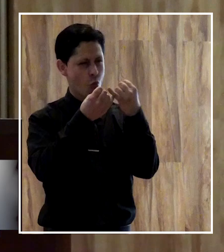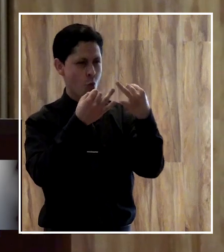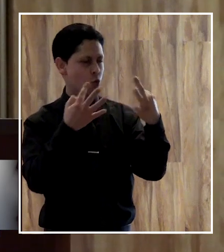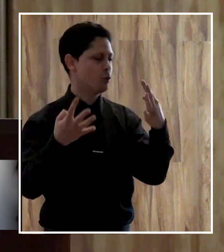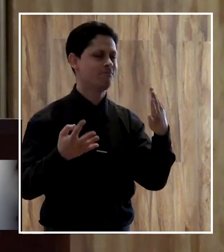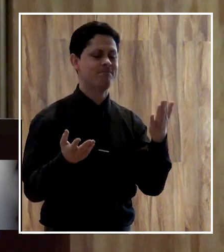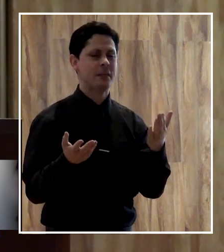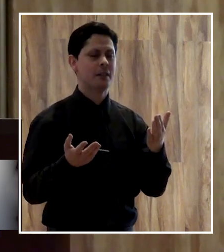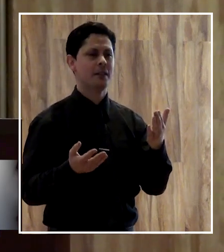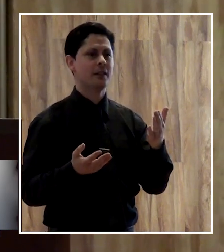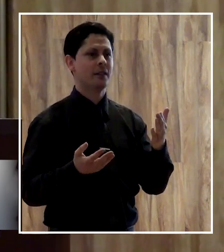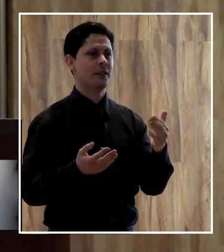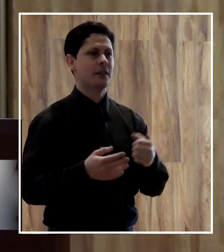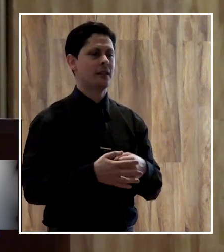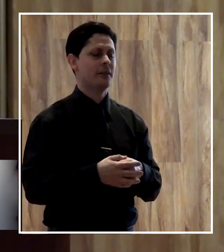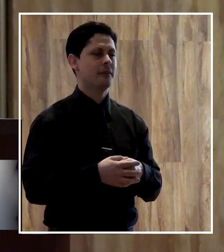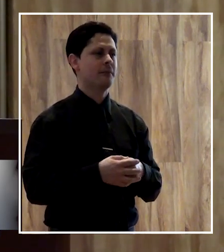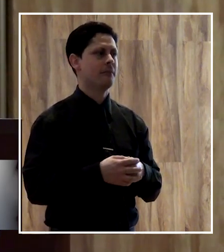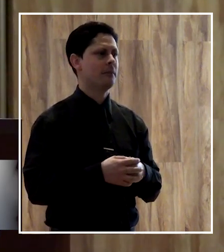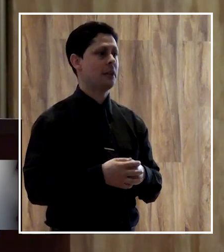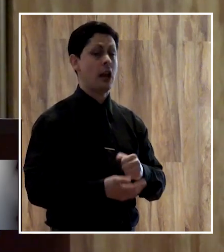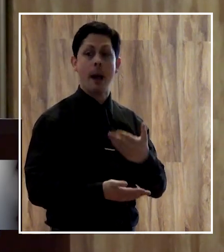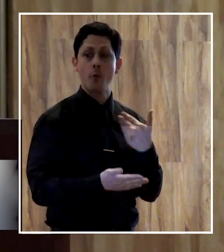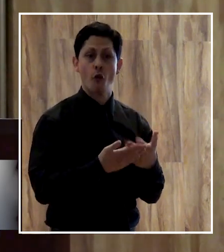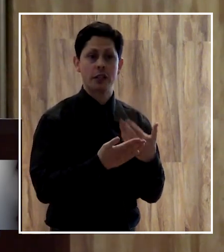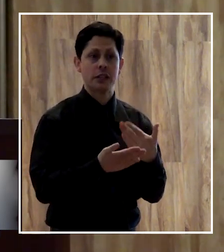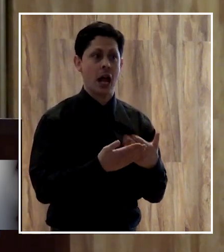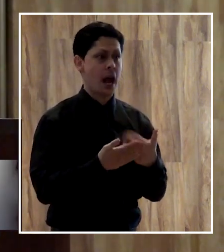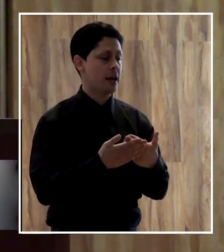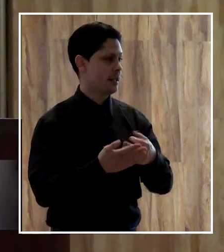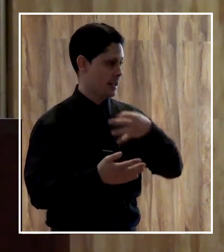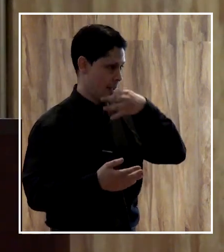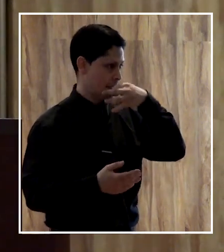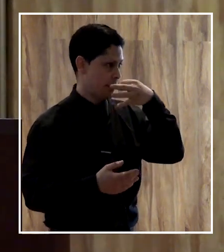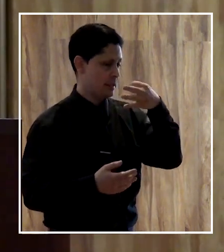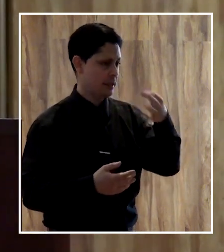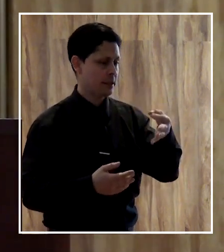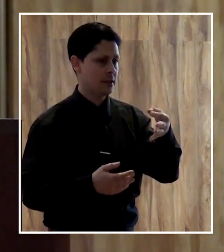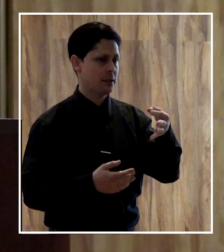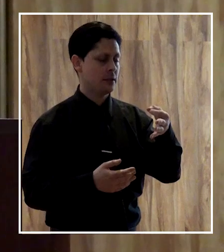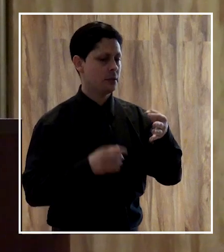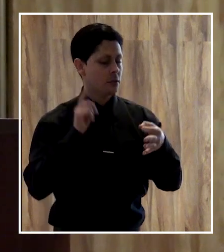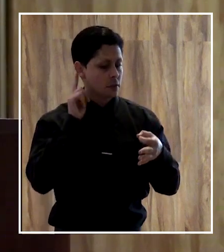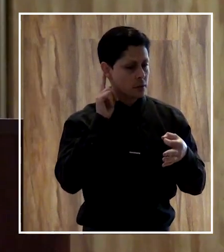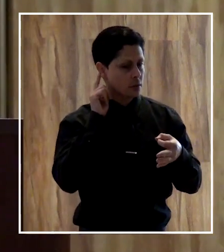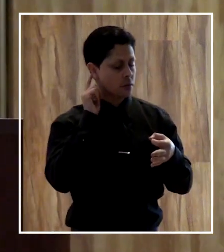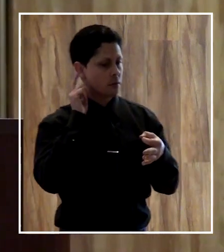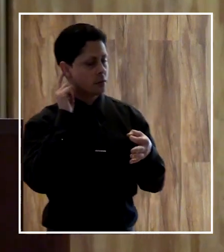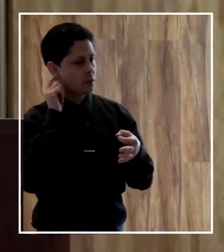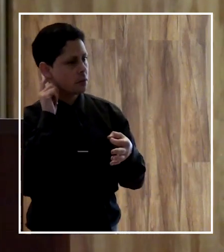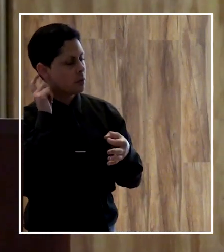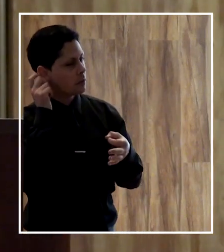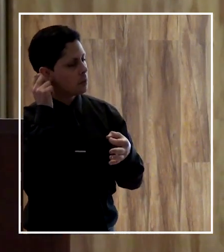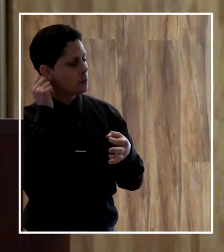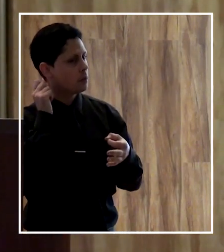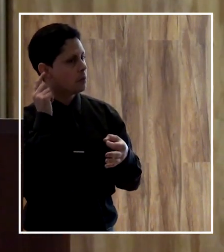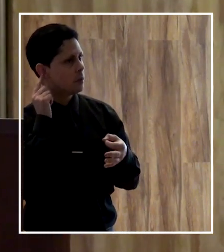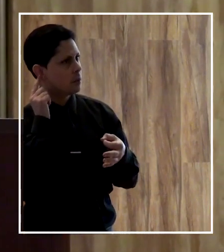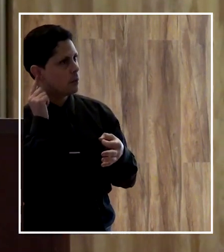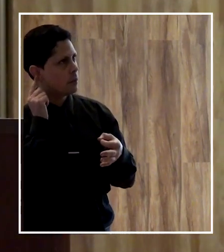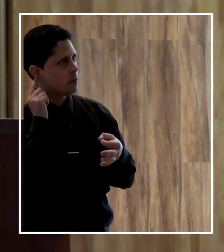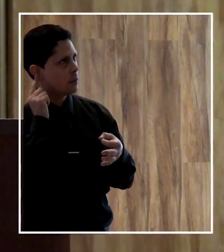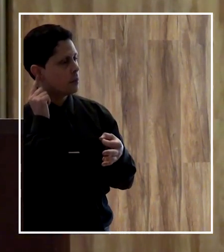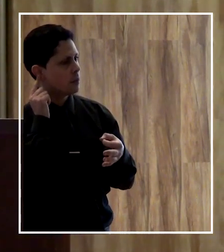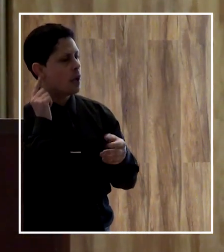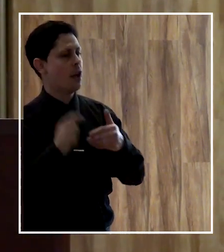me voy a aprovechar del escenario para decir lo contenta que estoy de ver a Carlos Eugenio Beca,